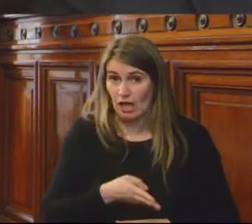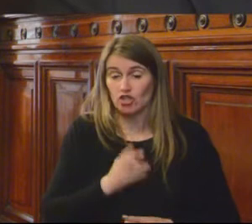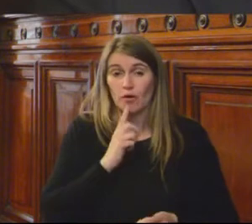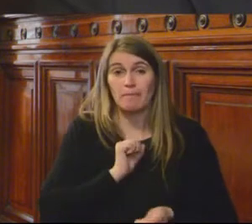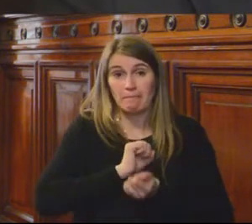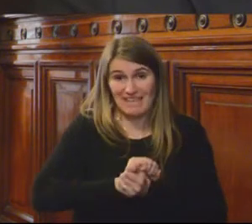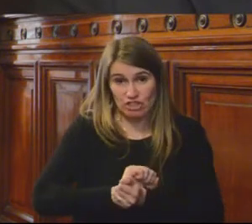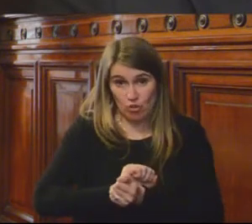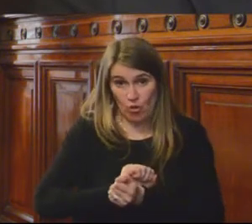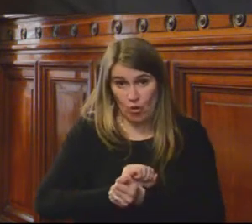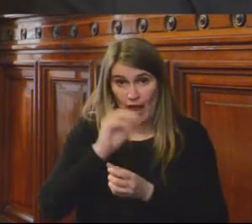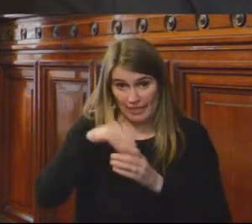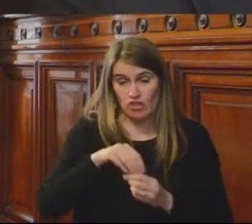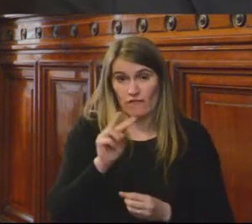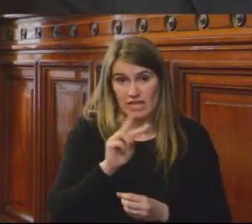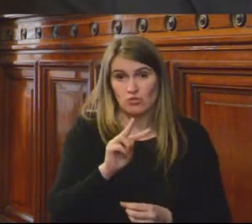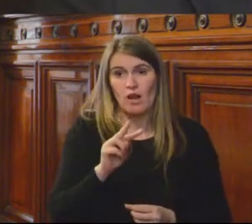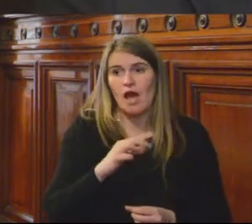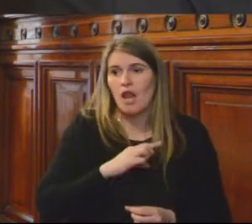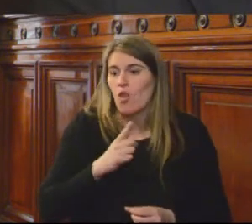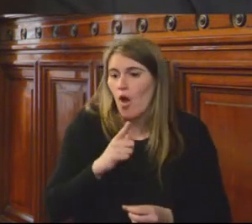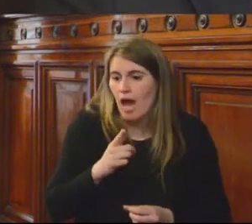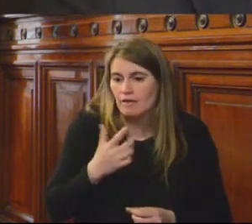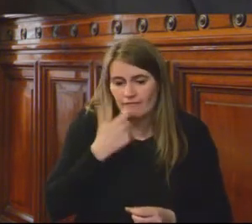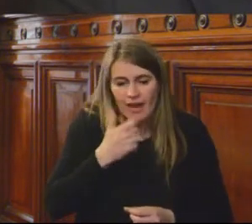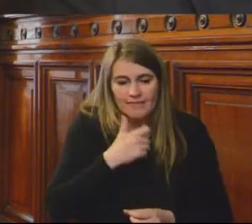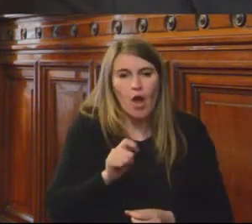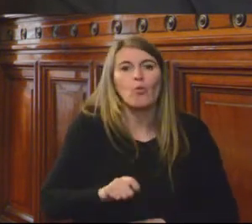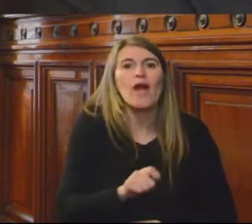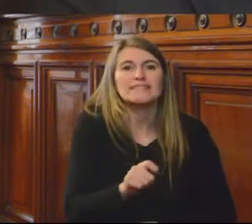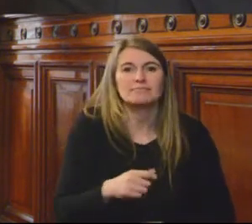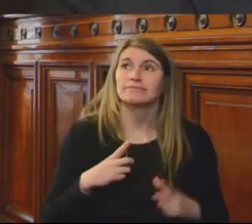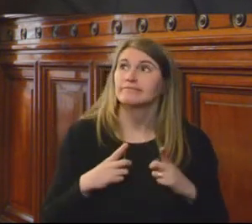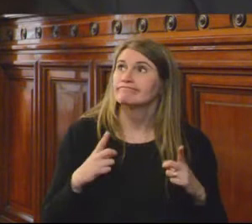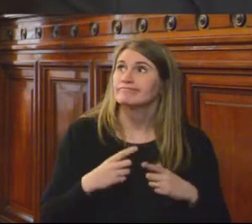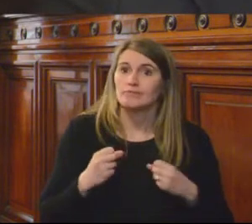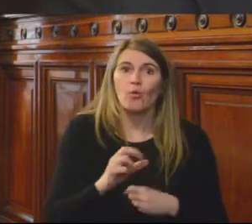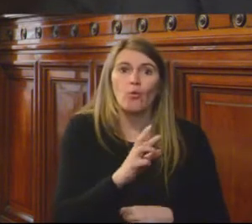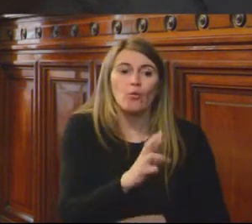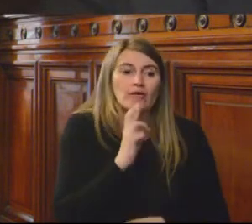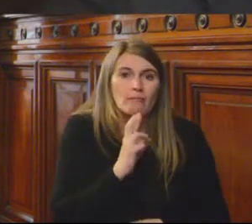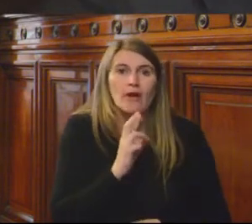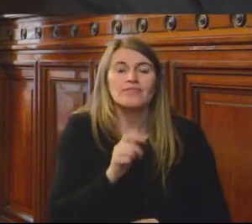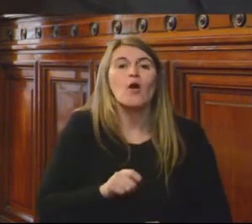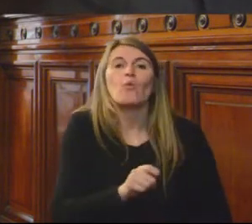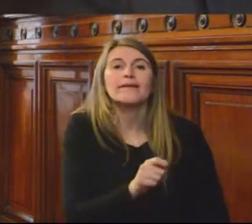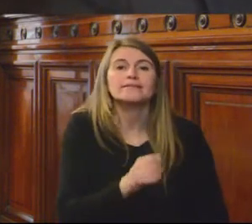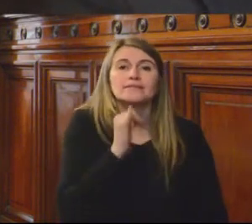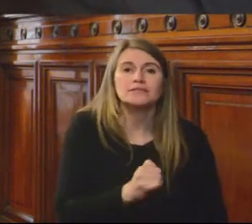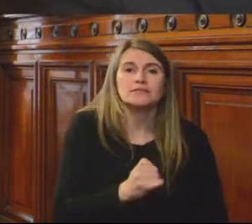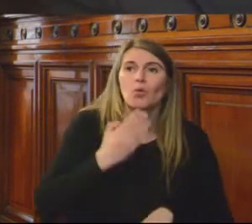que tenemos en Venezuela no tienen todavía una sentencia definitivamente firme. Todavía no saben si